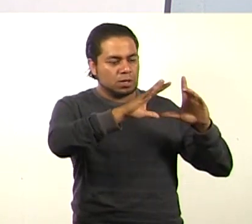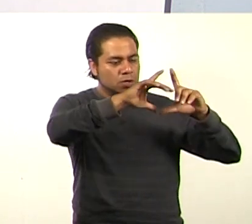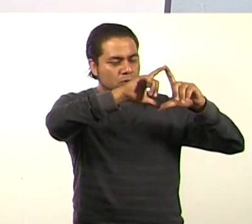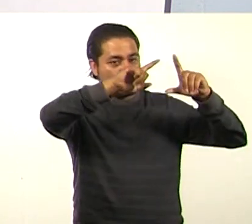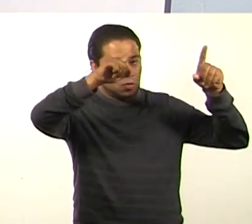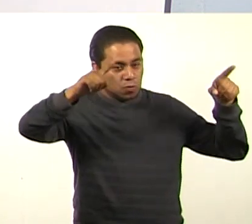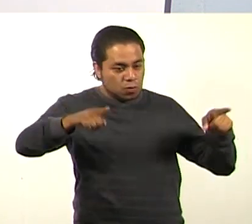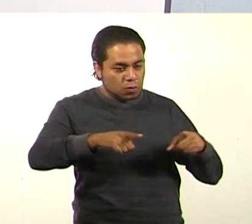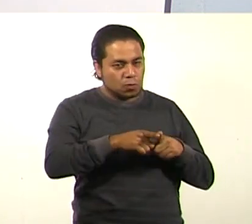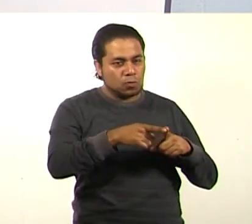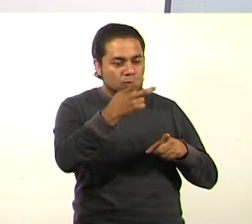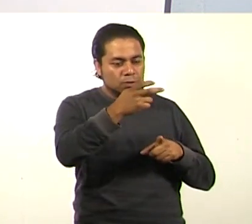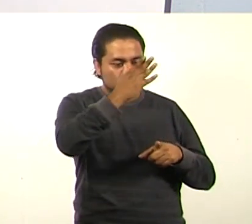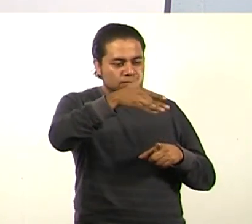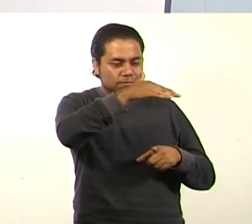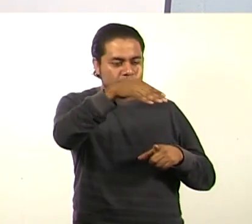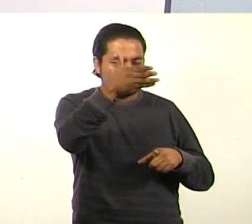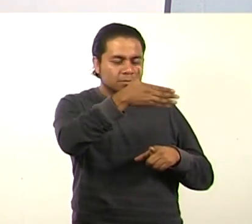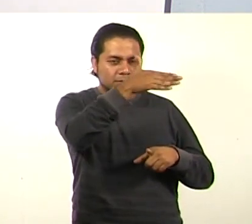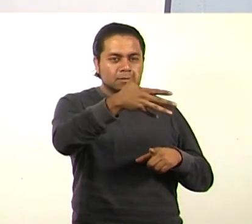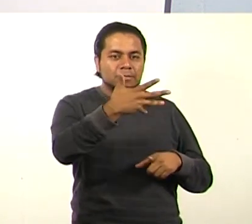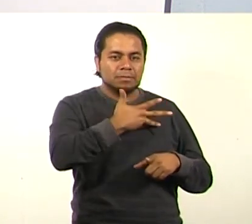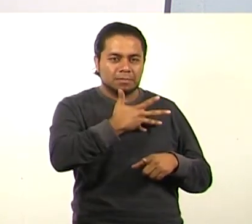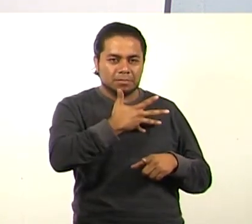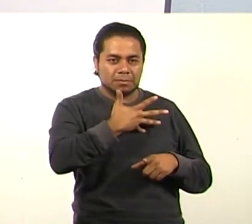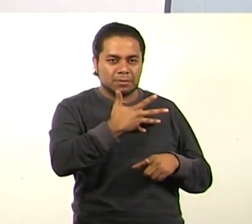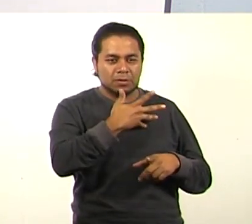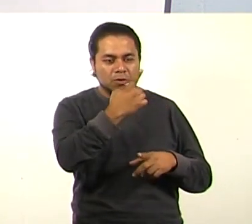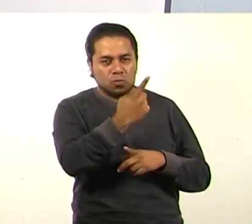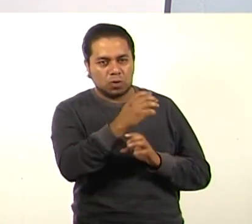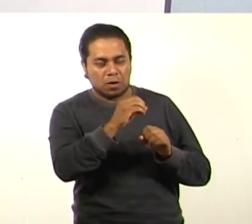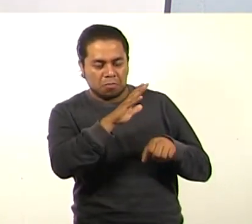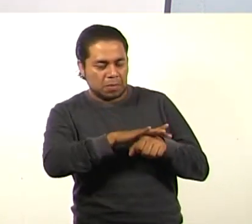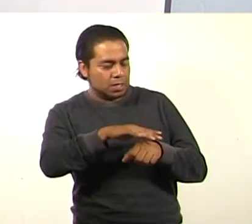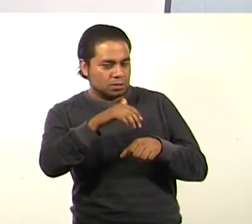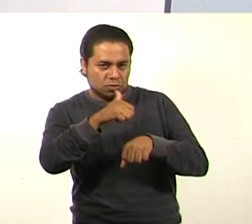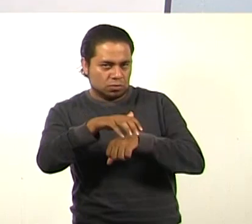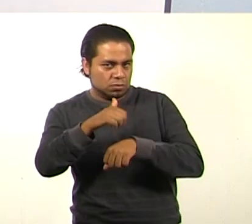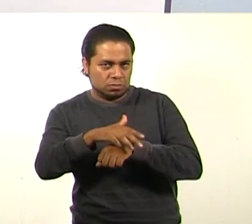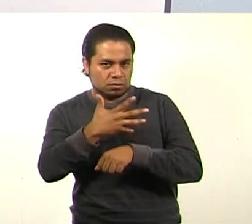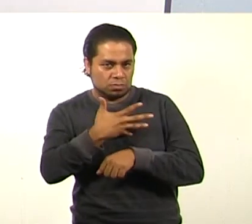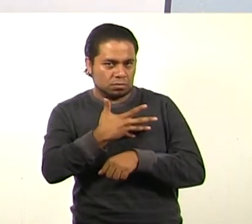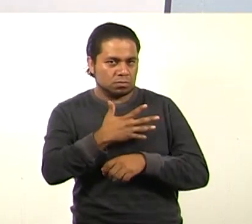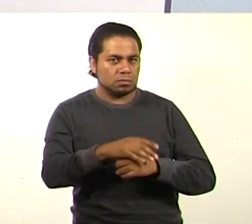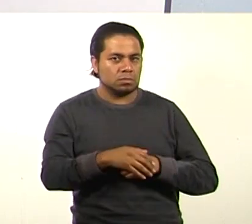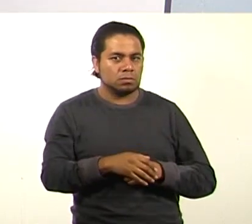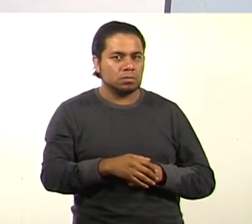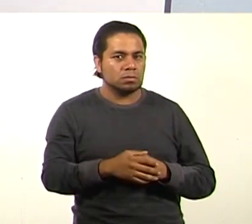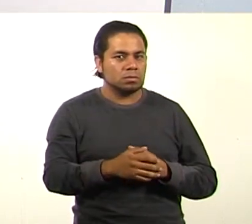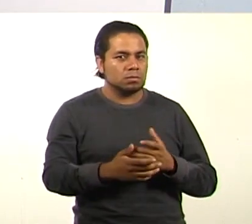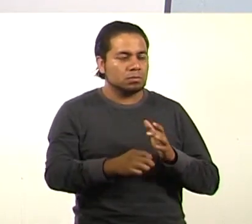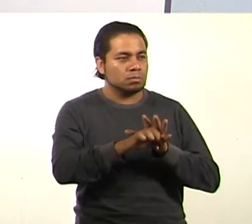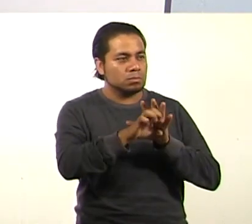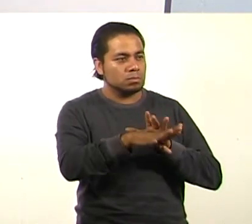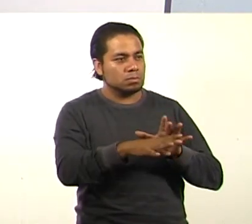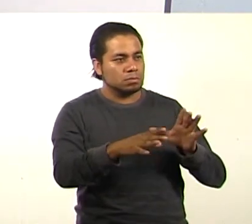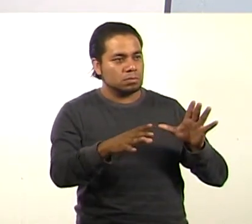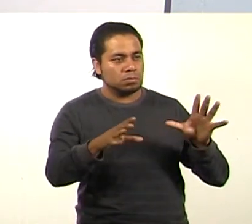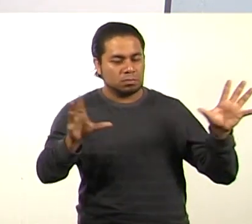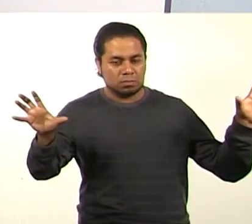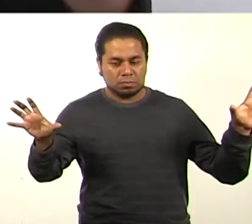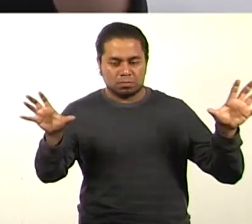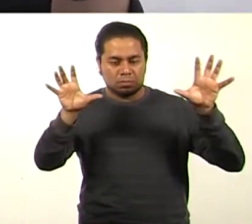un todo que es un entero, de una o de más unidades. Tenemos que esto y esto